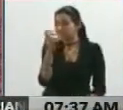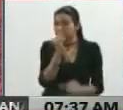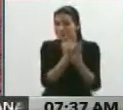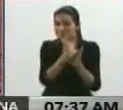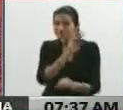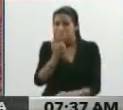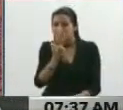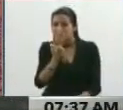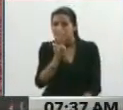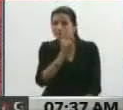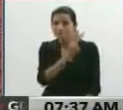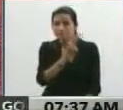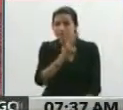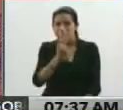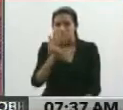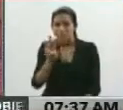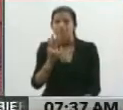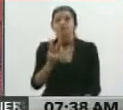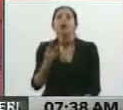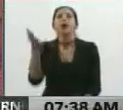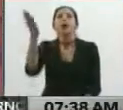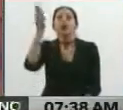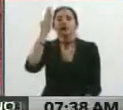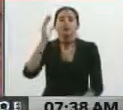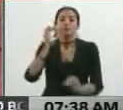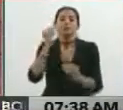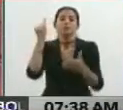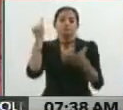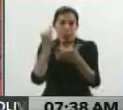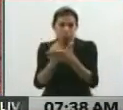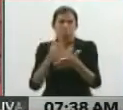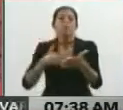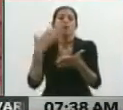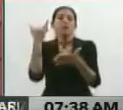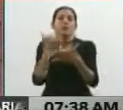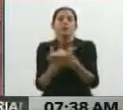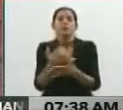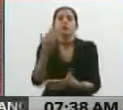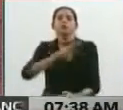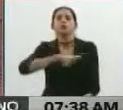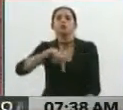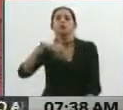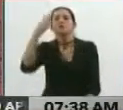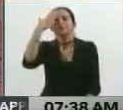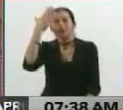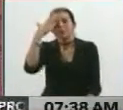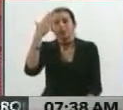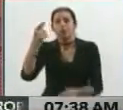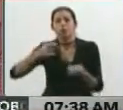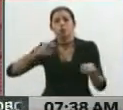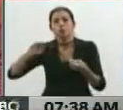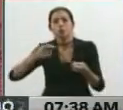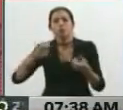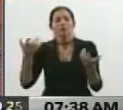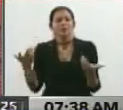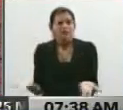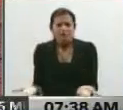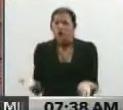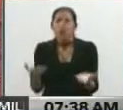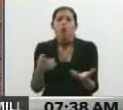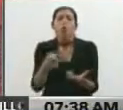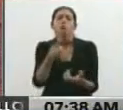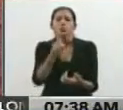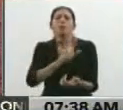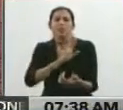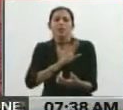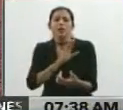inah gob punto b y 60 para nosotros poder tener una base de datos y tener el control de qué tipo de aeronaves